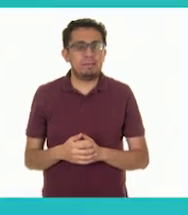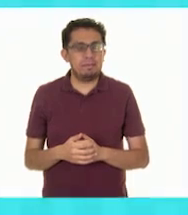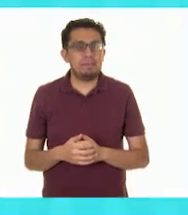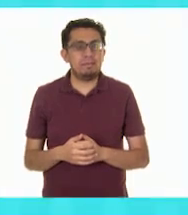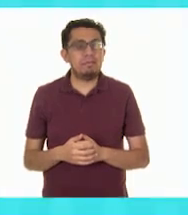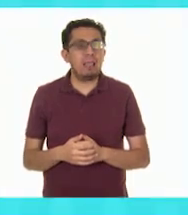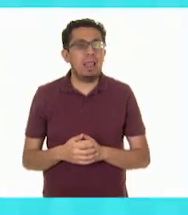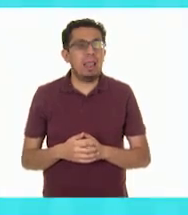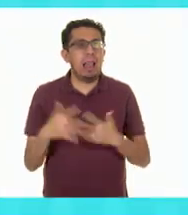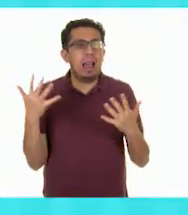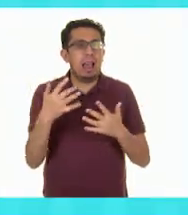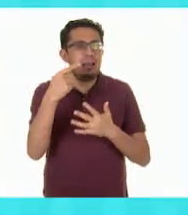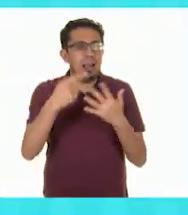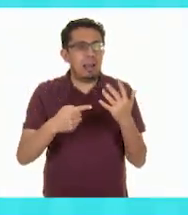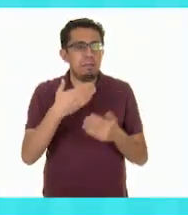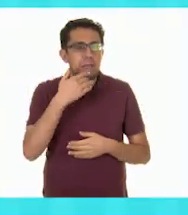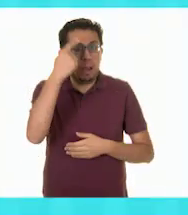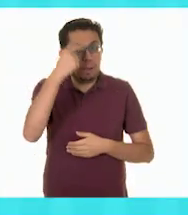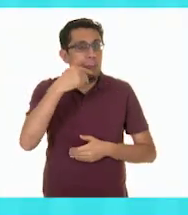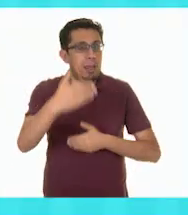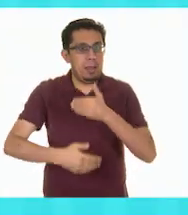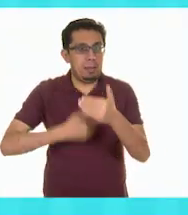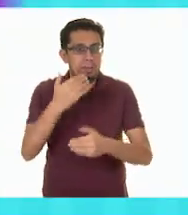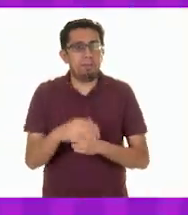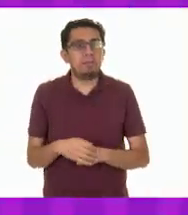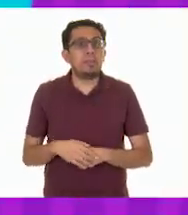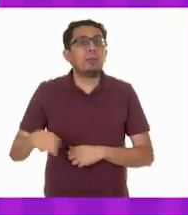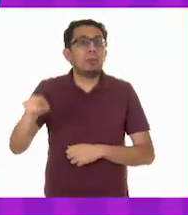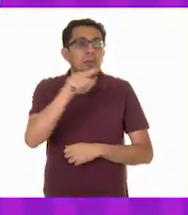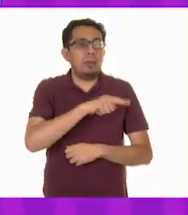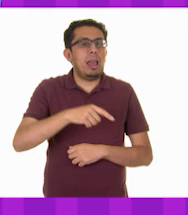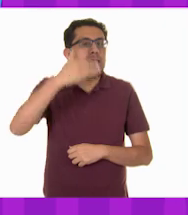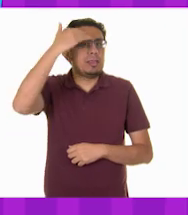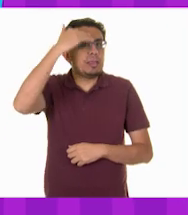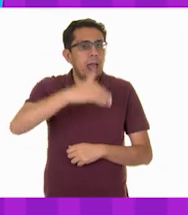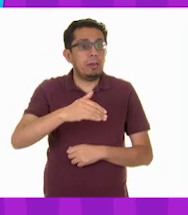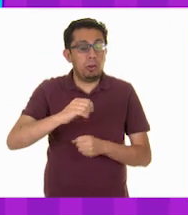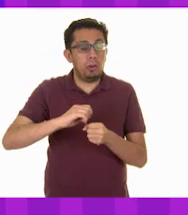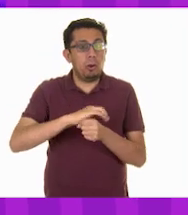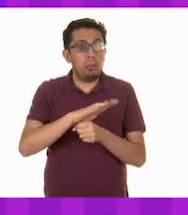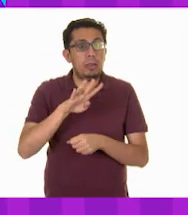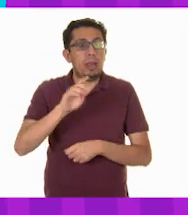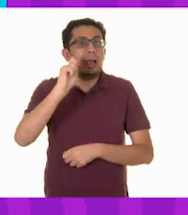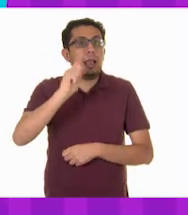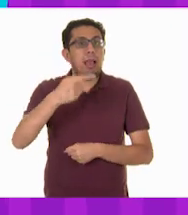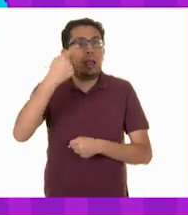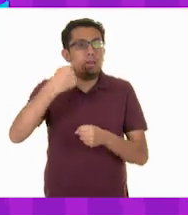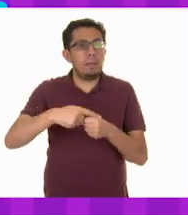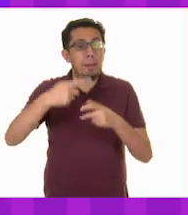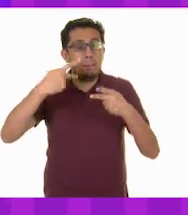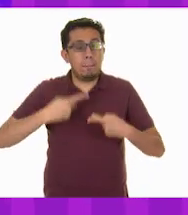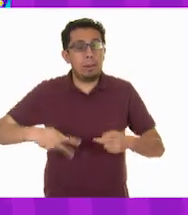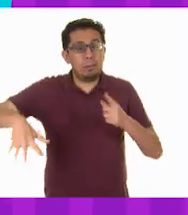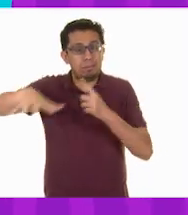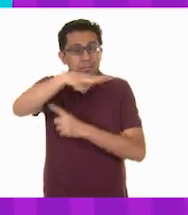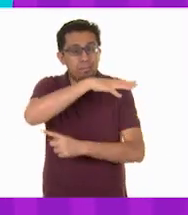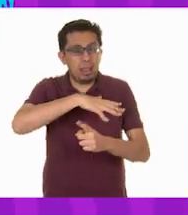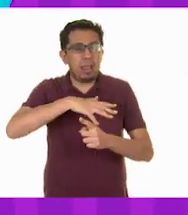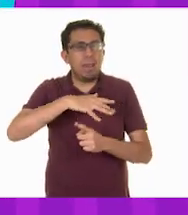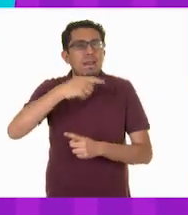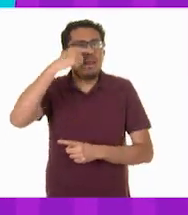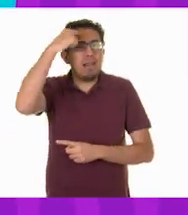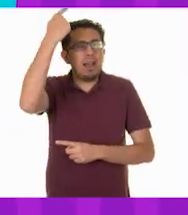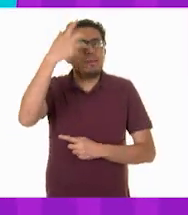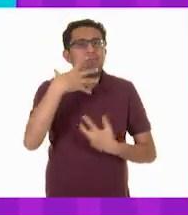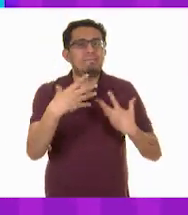Buenas prácticas para seguir adelante. Como todos sabemos, la COVID-19 es una enfermedad que se contagia muy fácilmente entre